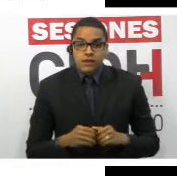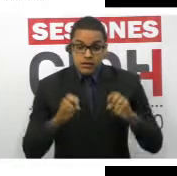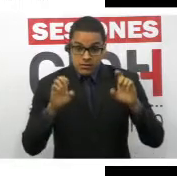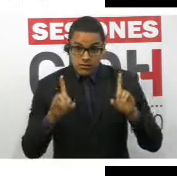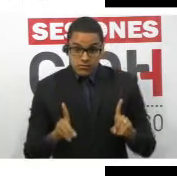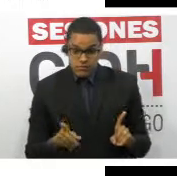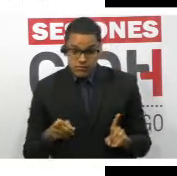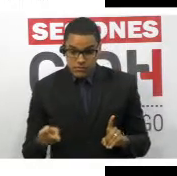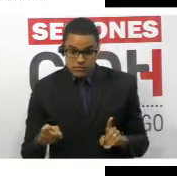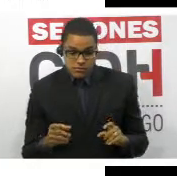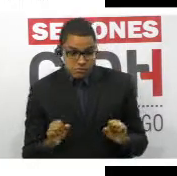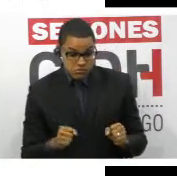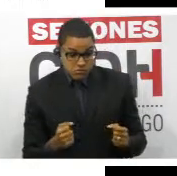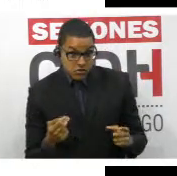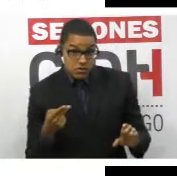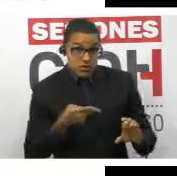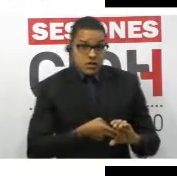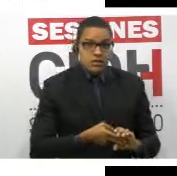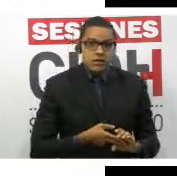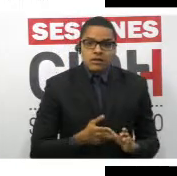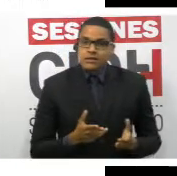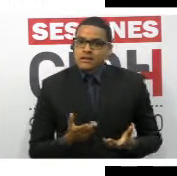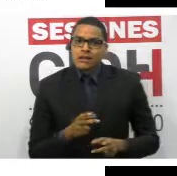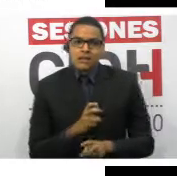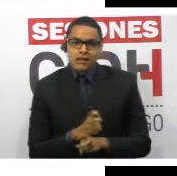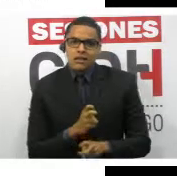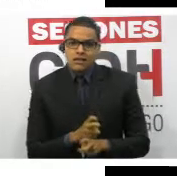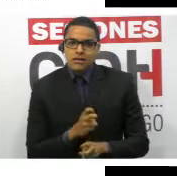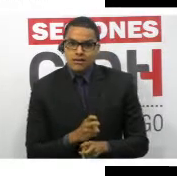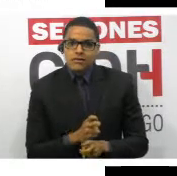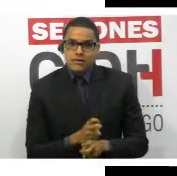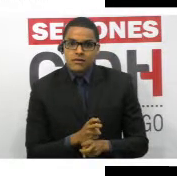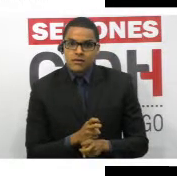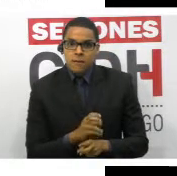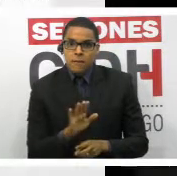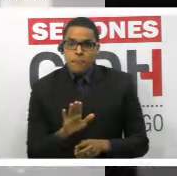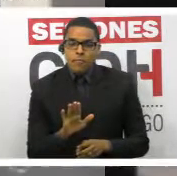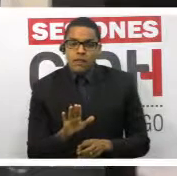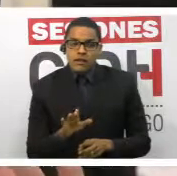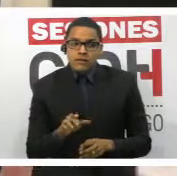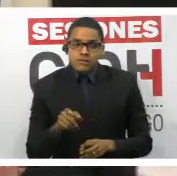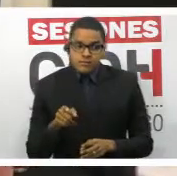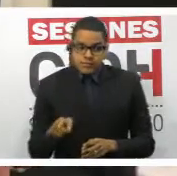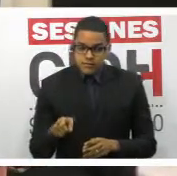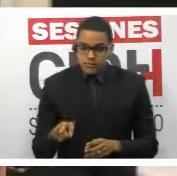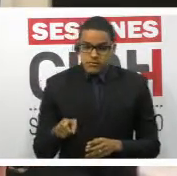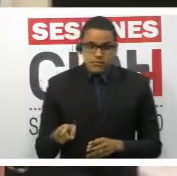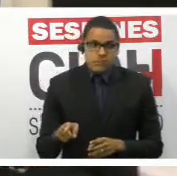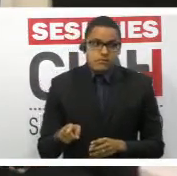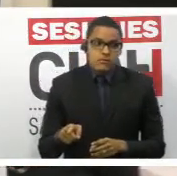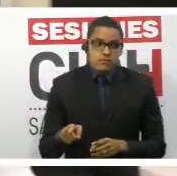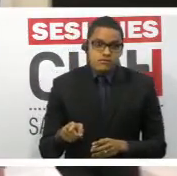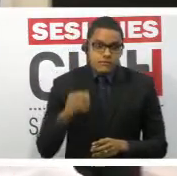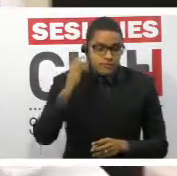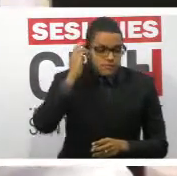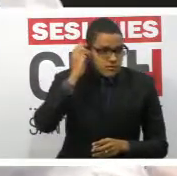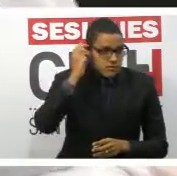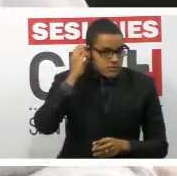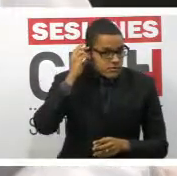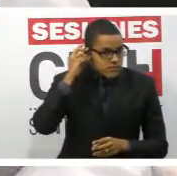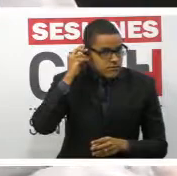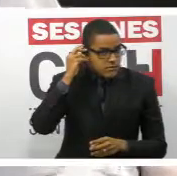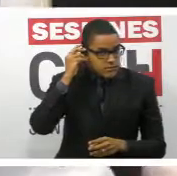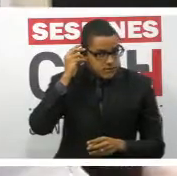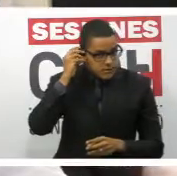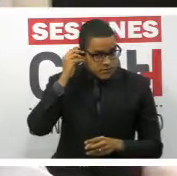digamos violaciones de los derechos y la salud sexual reproductiva ustedes saben que todos los establecimientos manicomiales en general